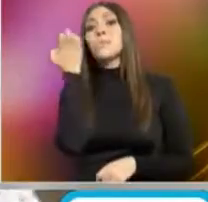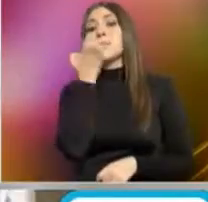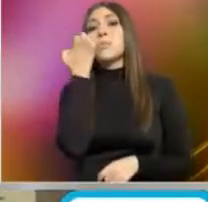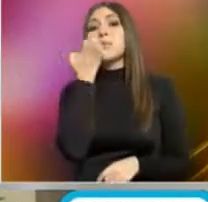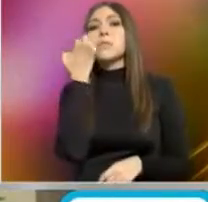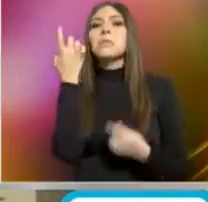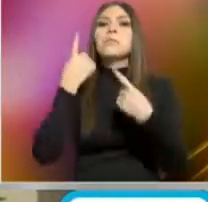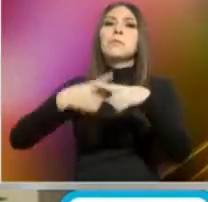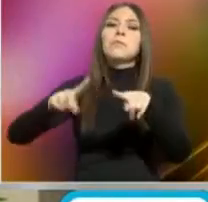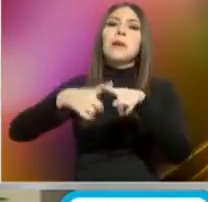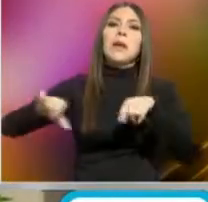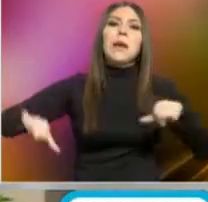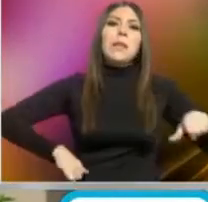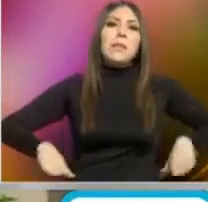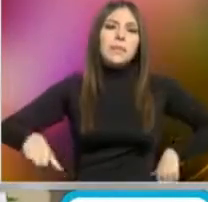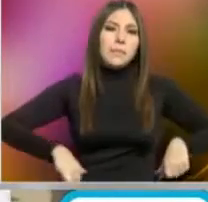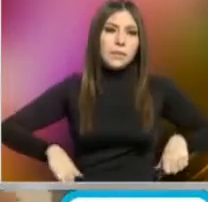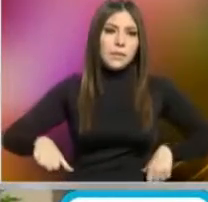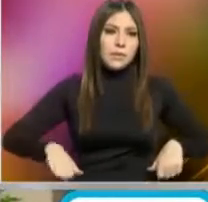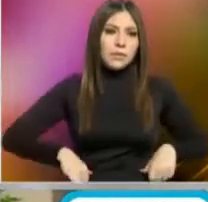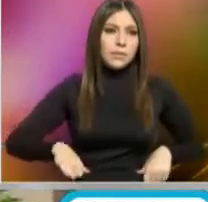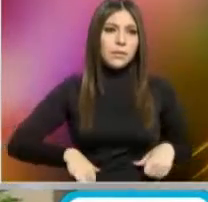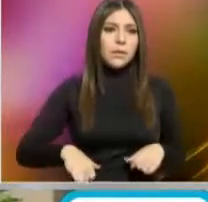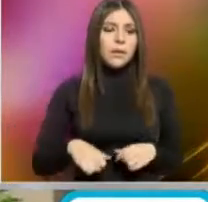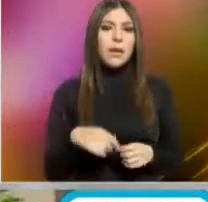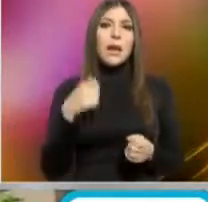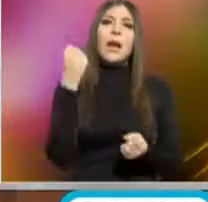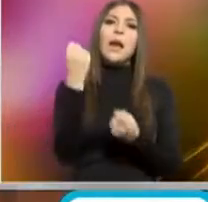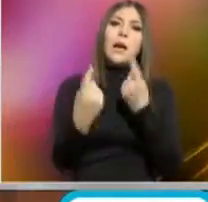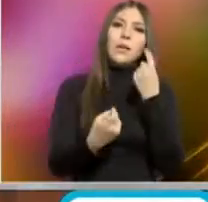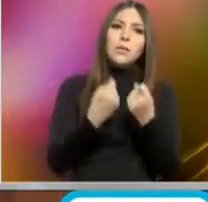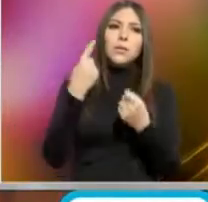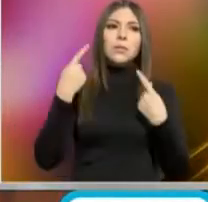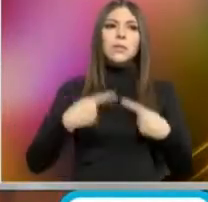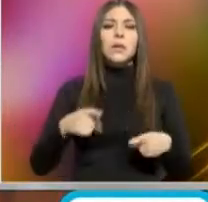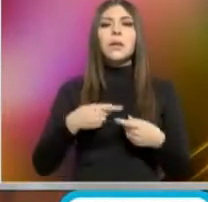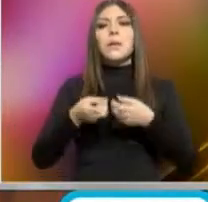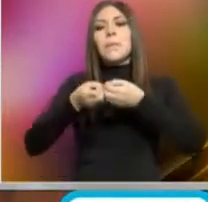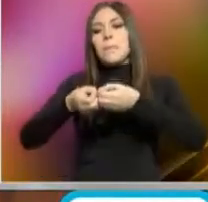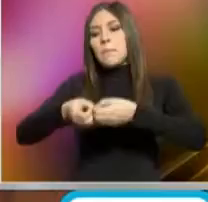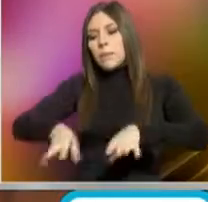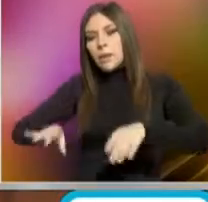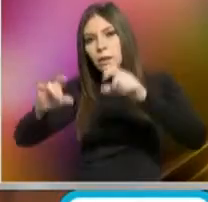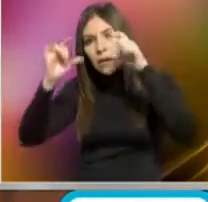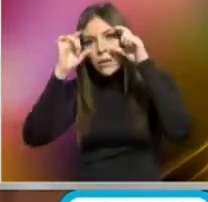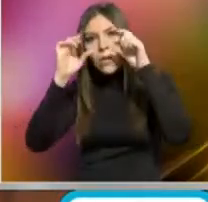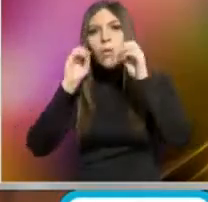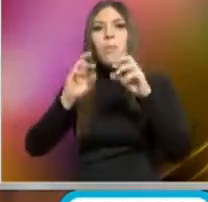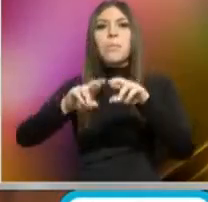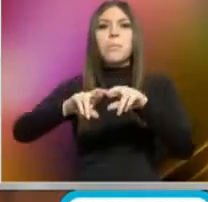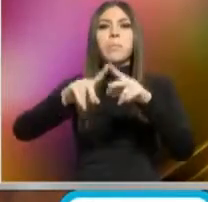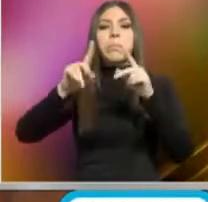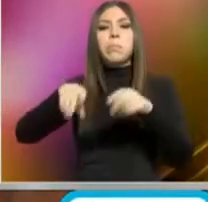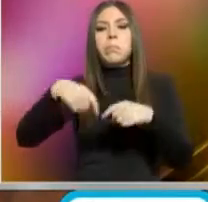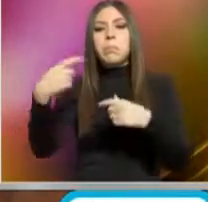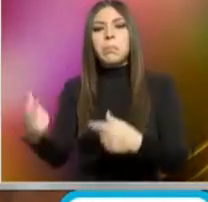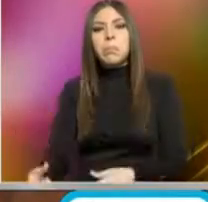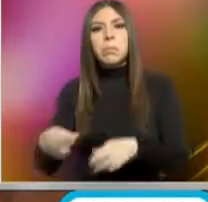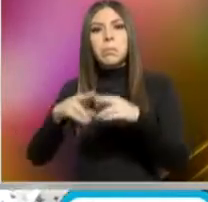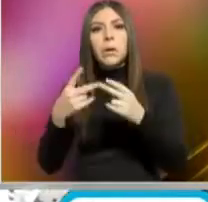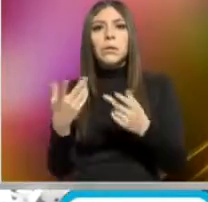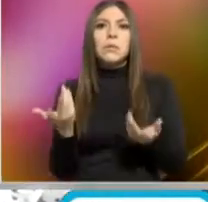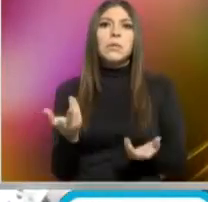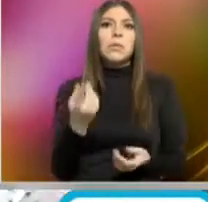por las actividades, Claro. en algunas ocasiones se pierden, se rompen, Sí. vamos, les dura